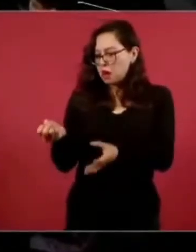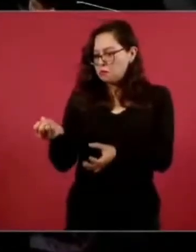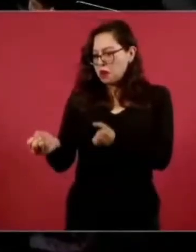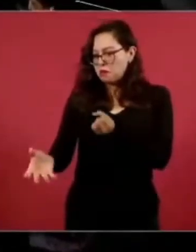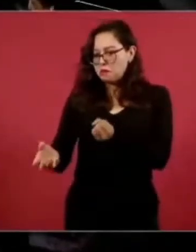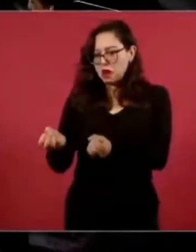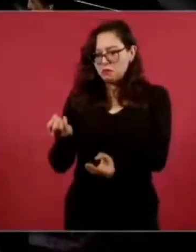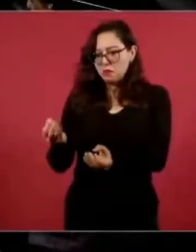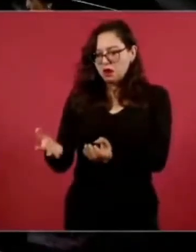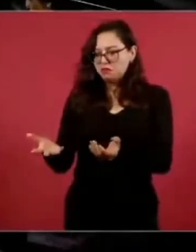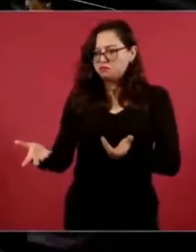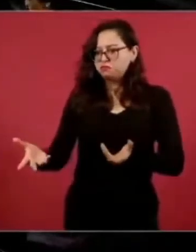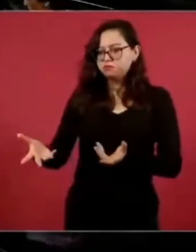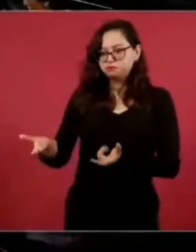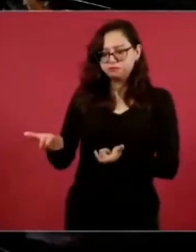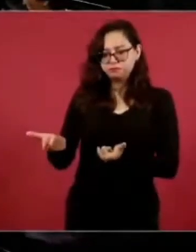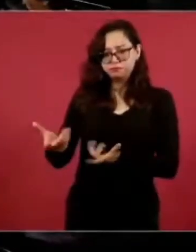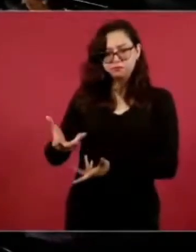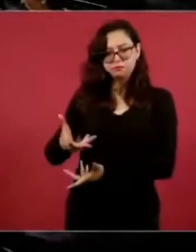financieras,